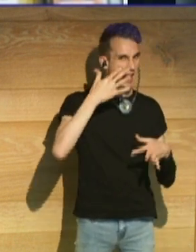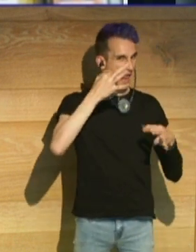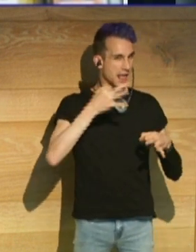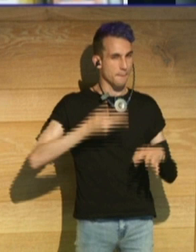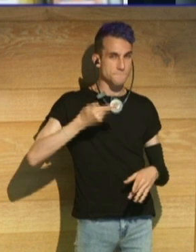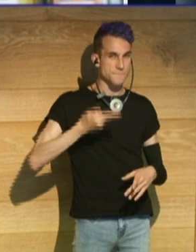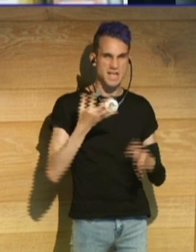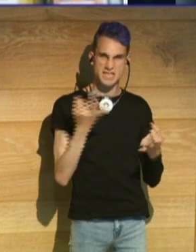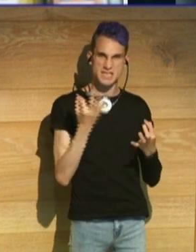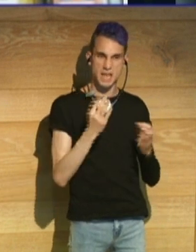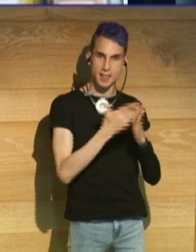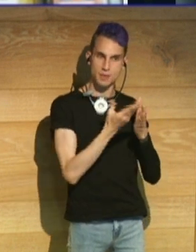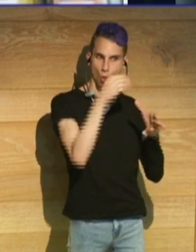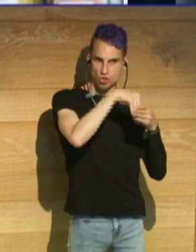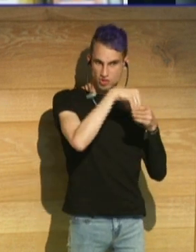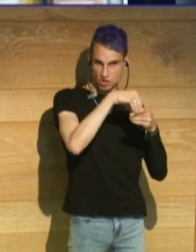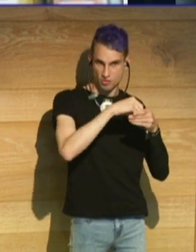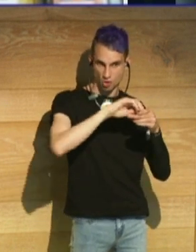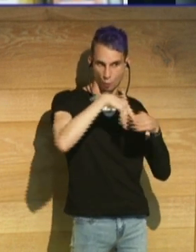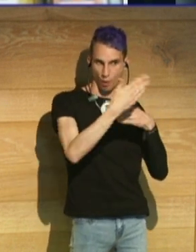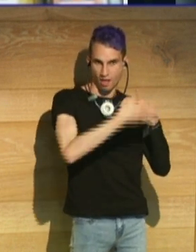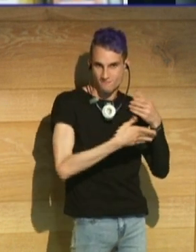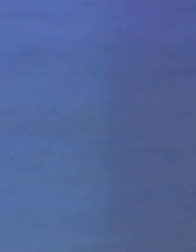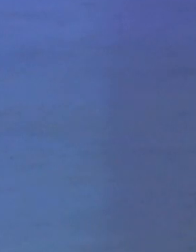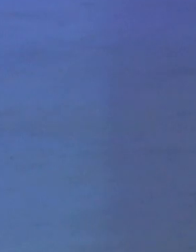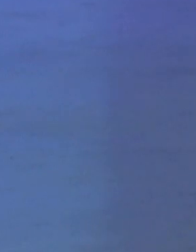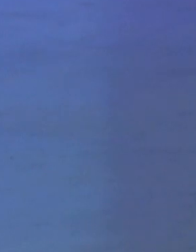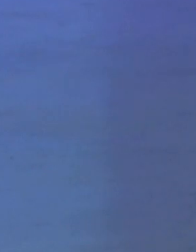de los libros y no las fajas.